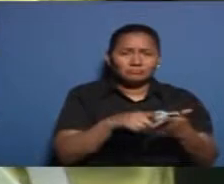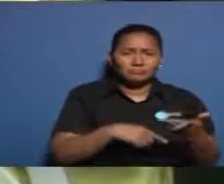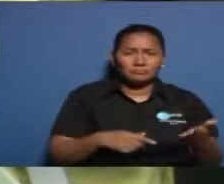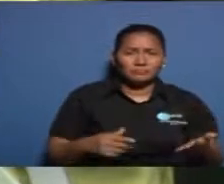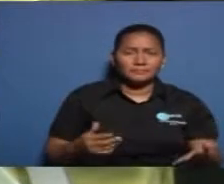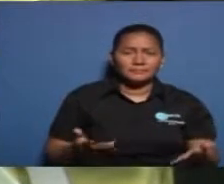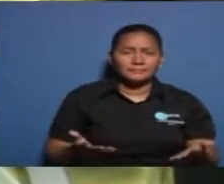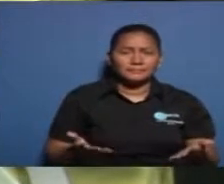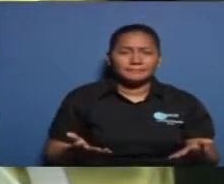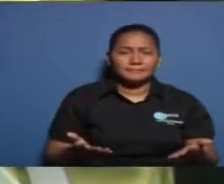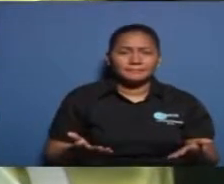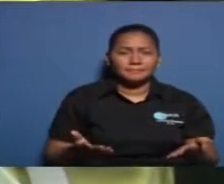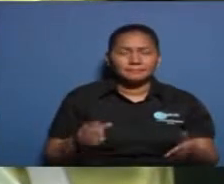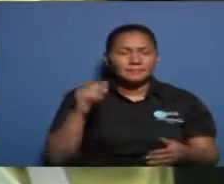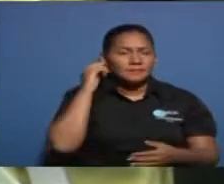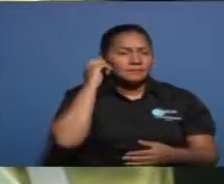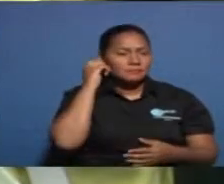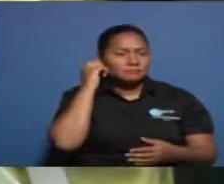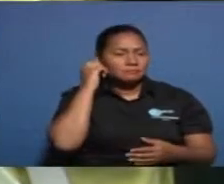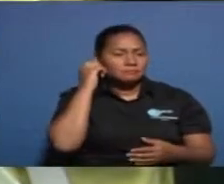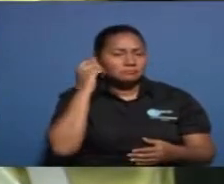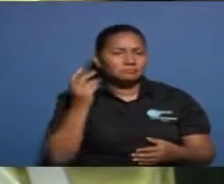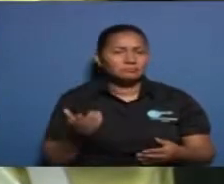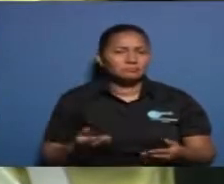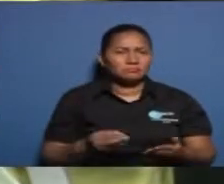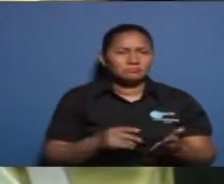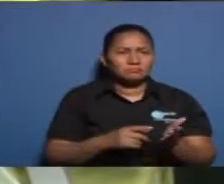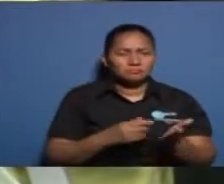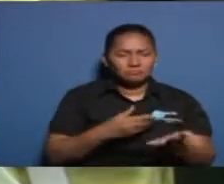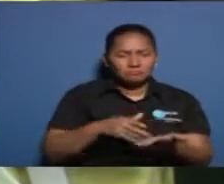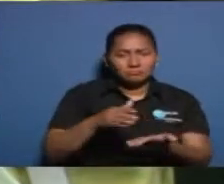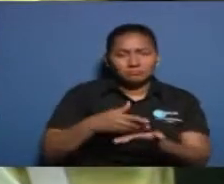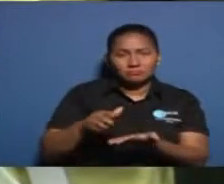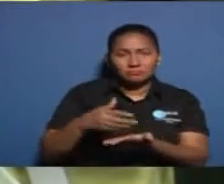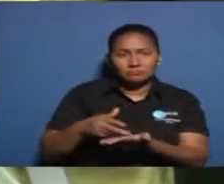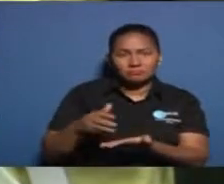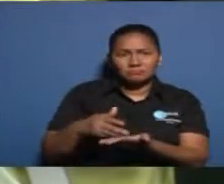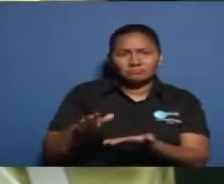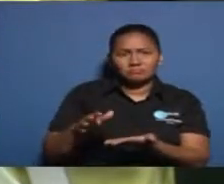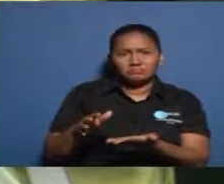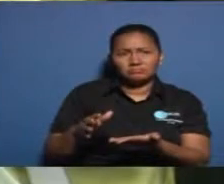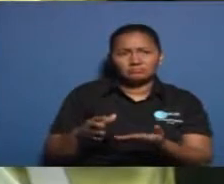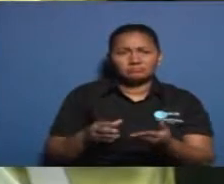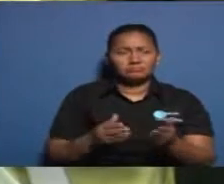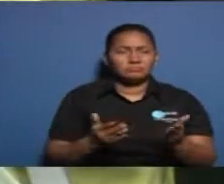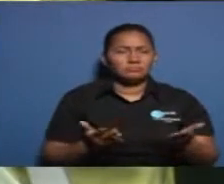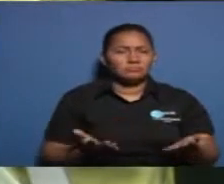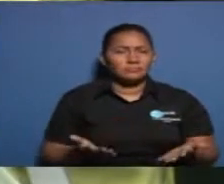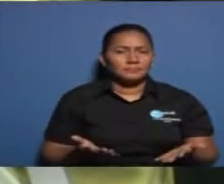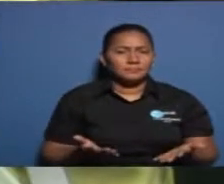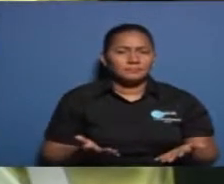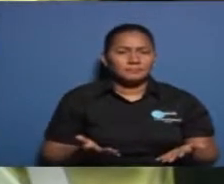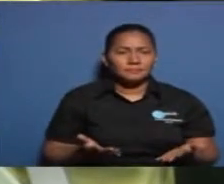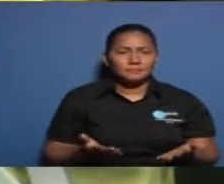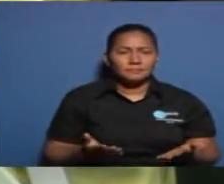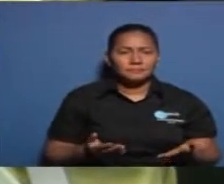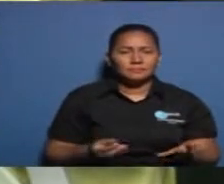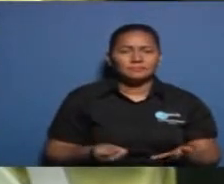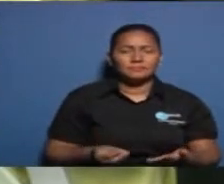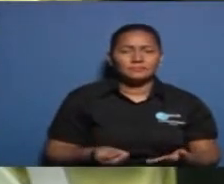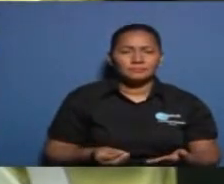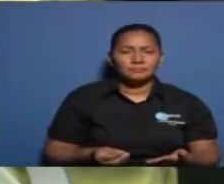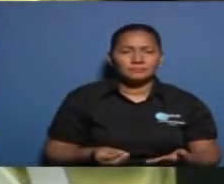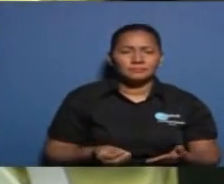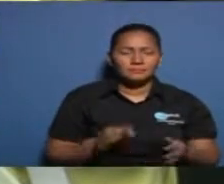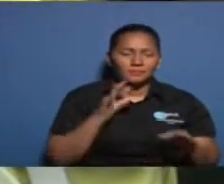la mujer porque participa las mujeres ya